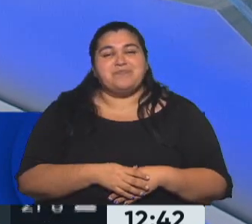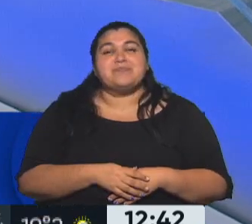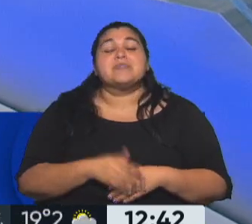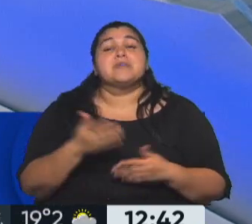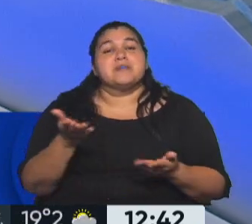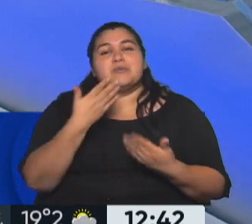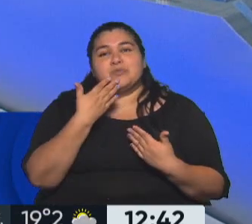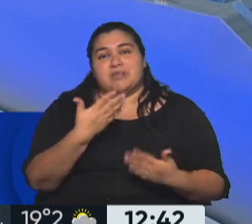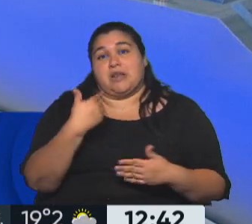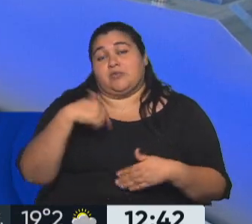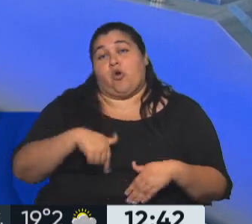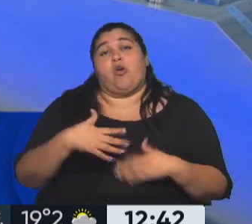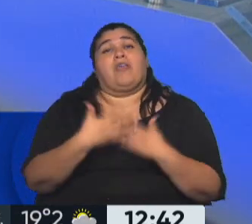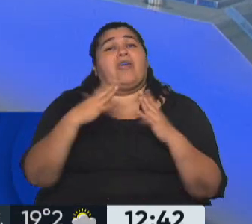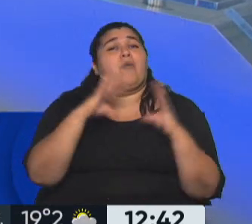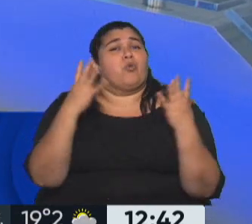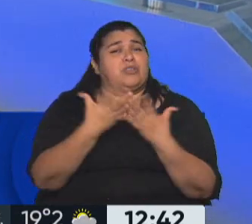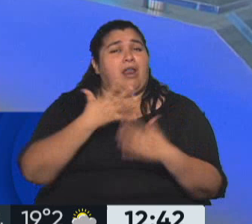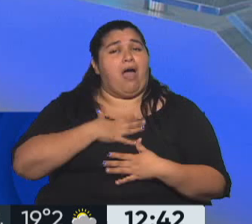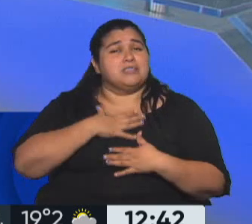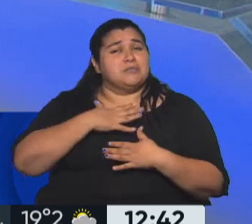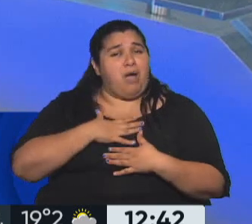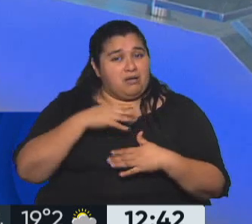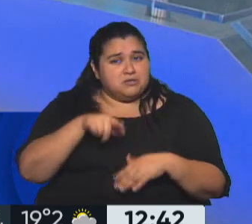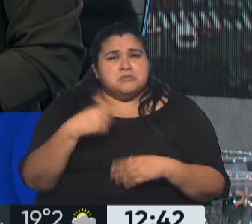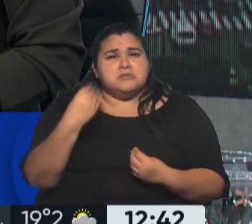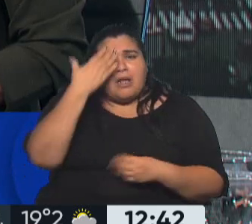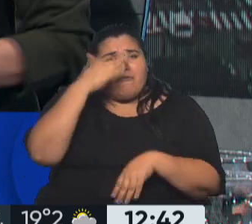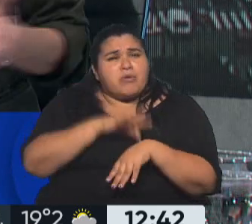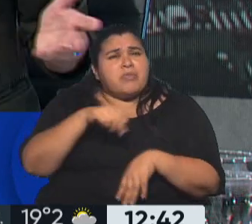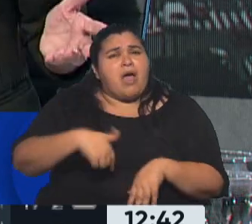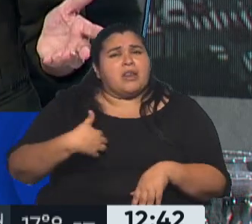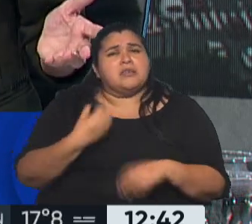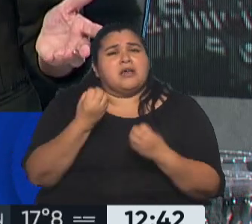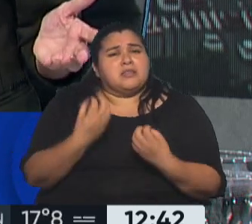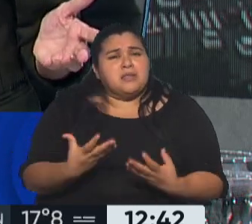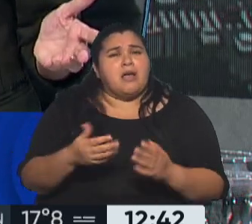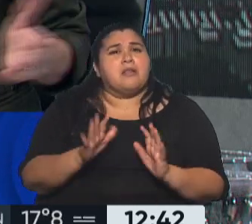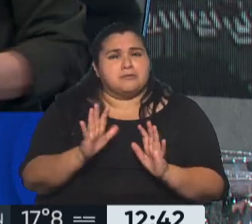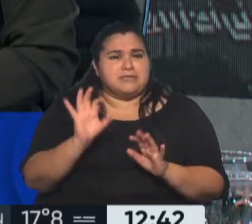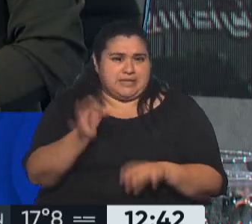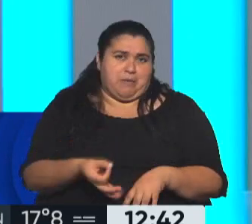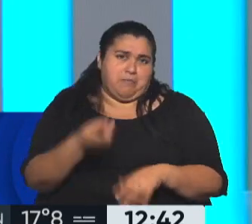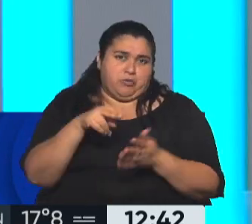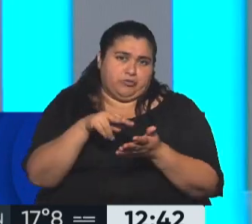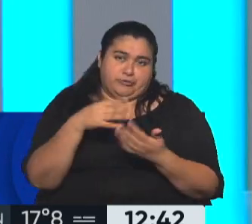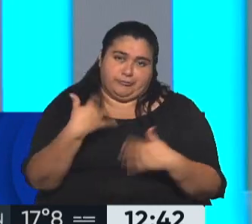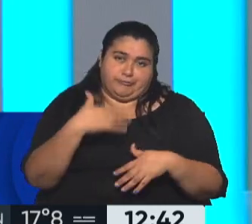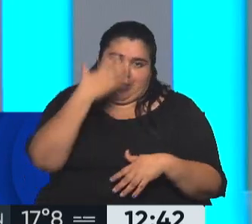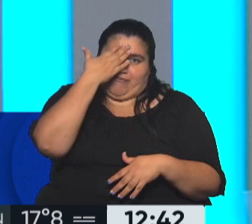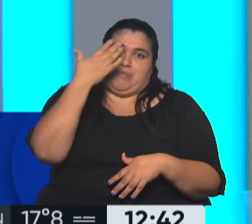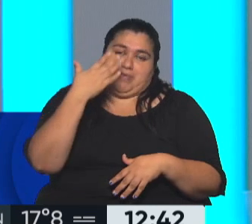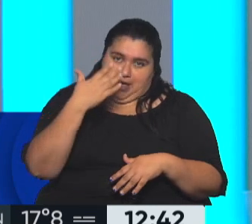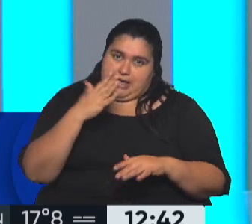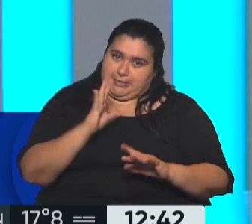Bueno, doctor, Día Mundial del Asma. Así es. Sí. ¿Cómo está la enfermedad en la Argentina? Básicamente hablamos de una enfermedad crónica. Exactamente, sí. El Día Mundial del